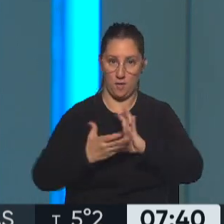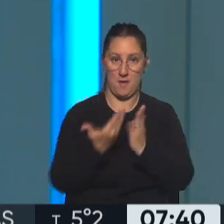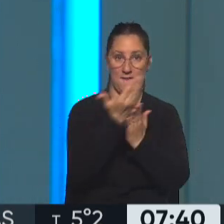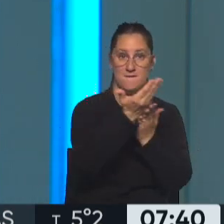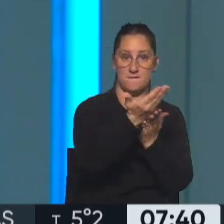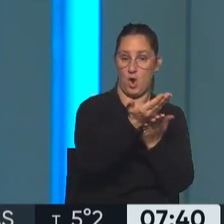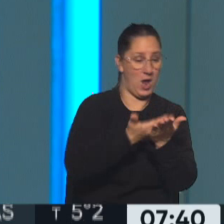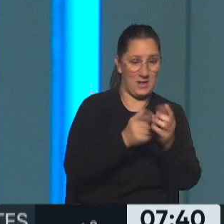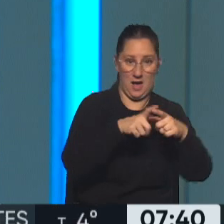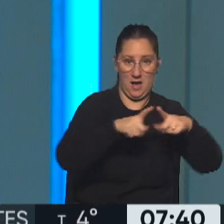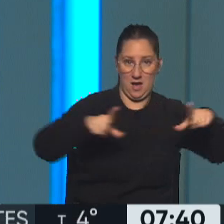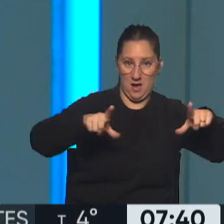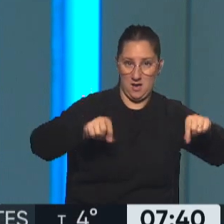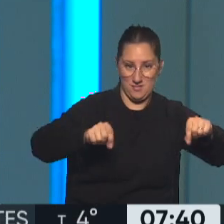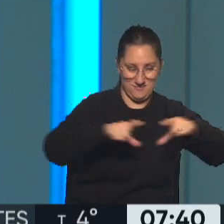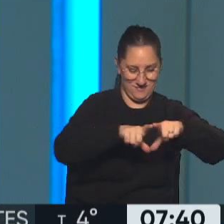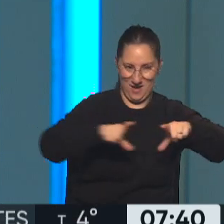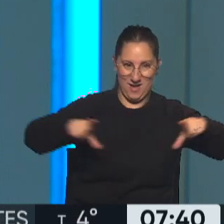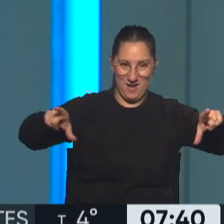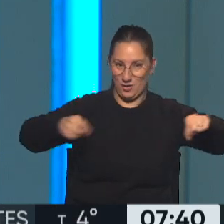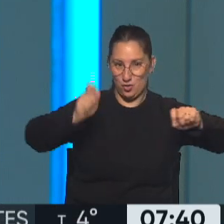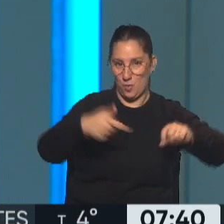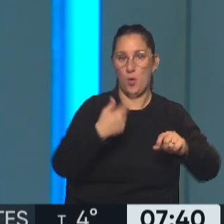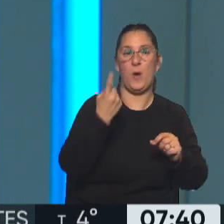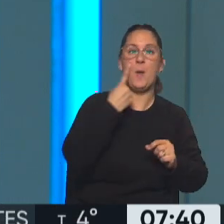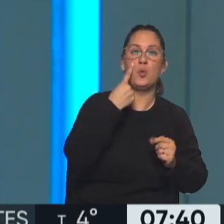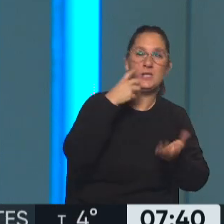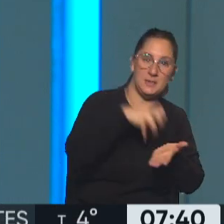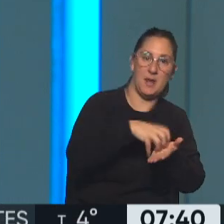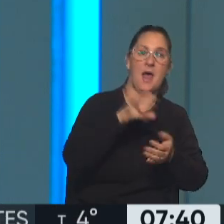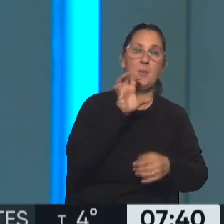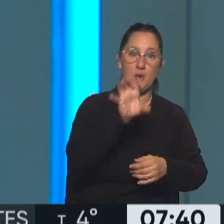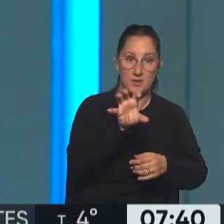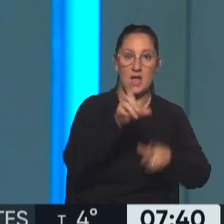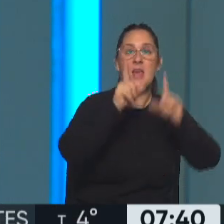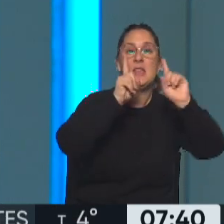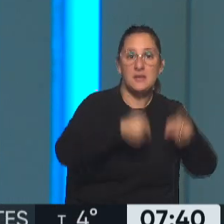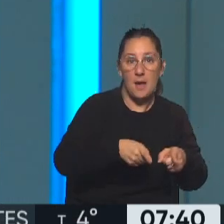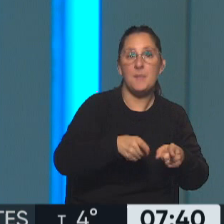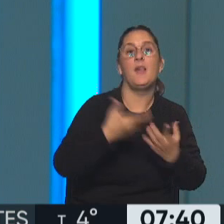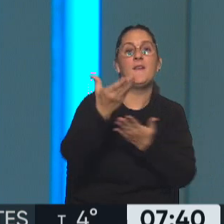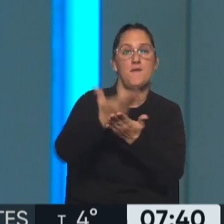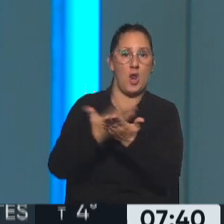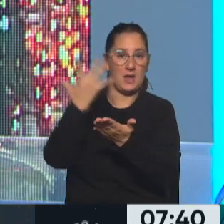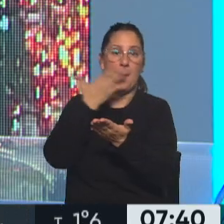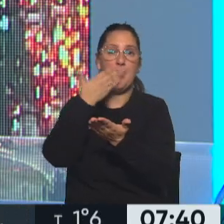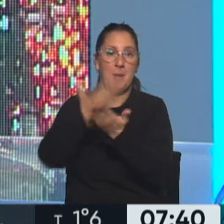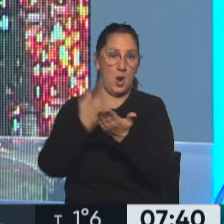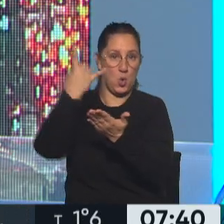boleta que conocemos, la lista sábana para las elecciones municipales y provinciales, y al mismo tiempo la boleta